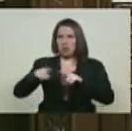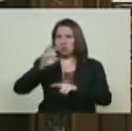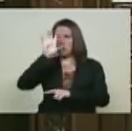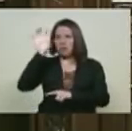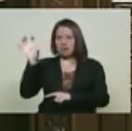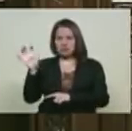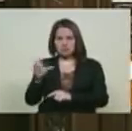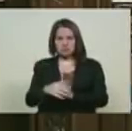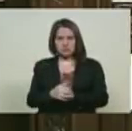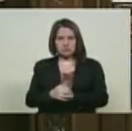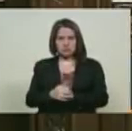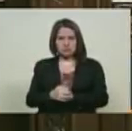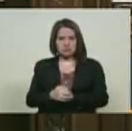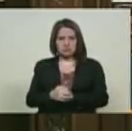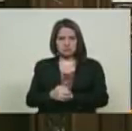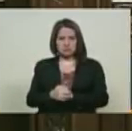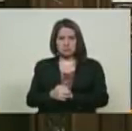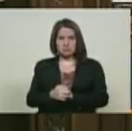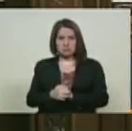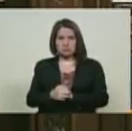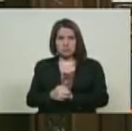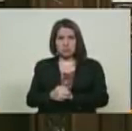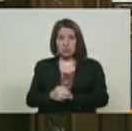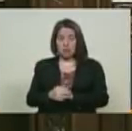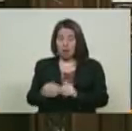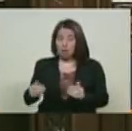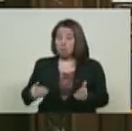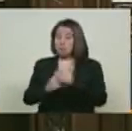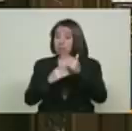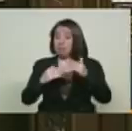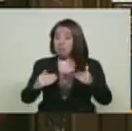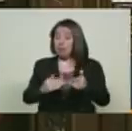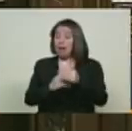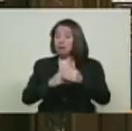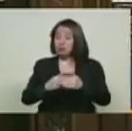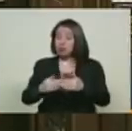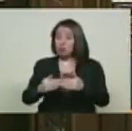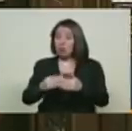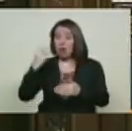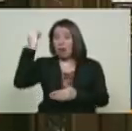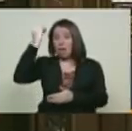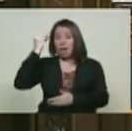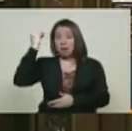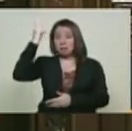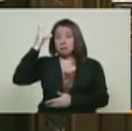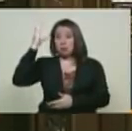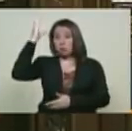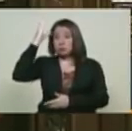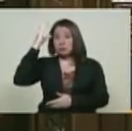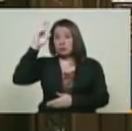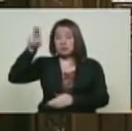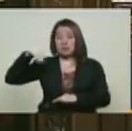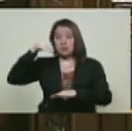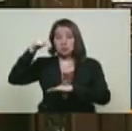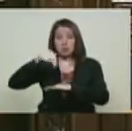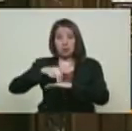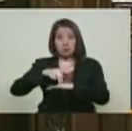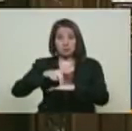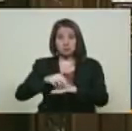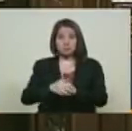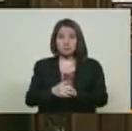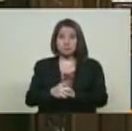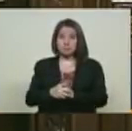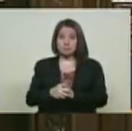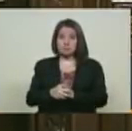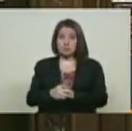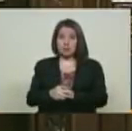extranjero. Los impactos que tiene este atentado en la conciencia nacional, bueno, se van